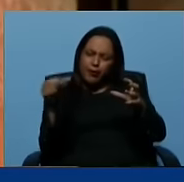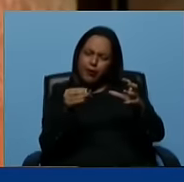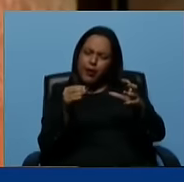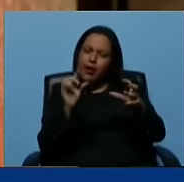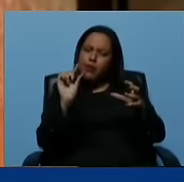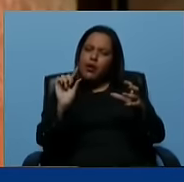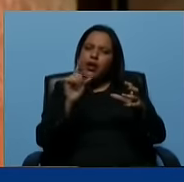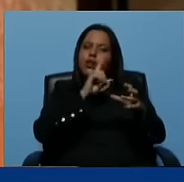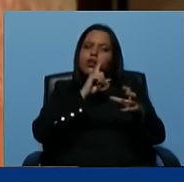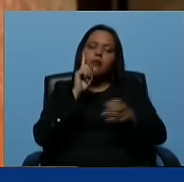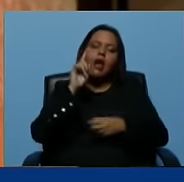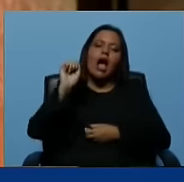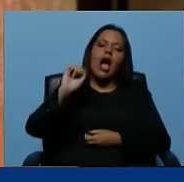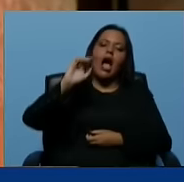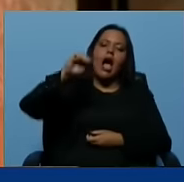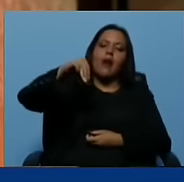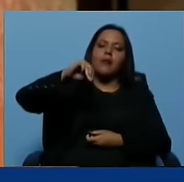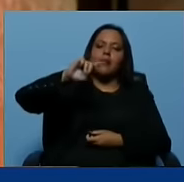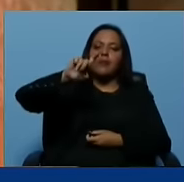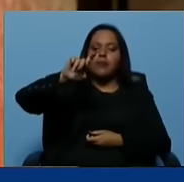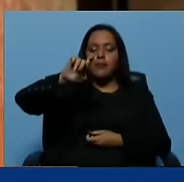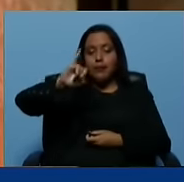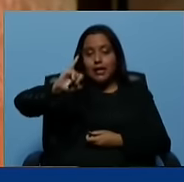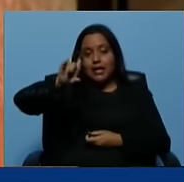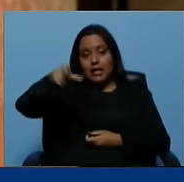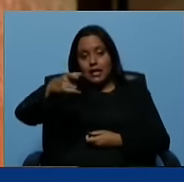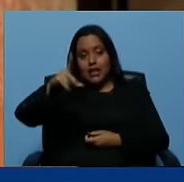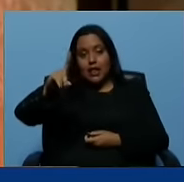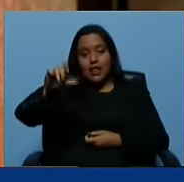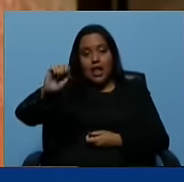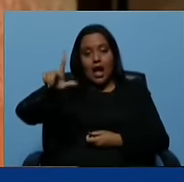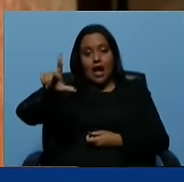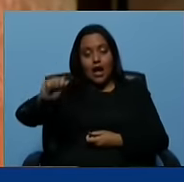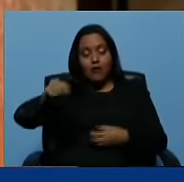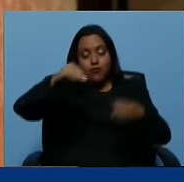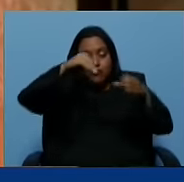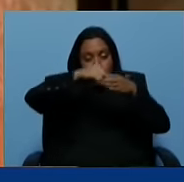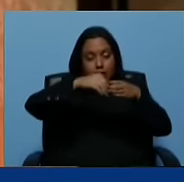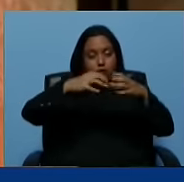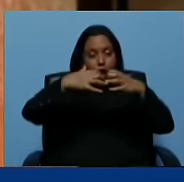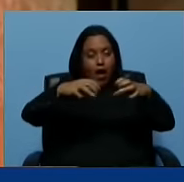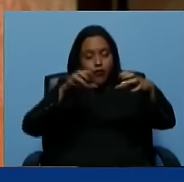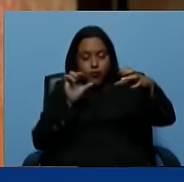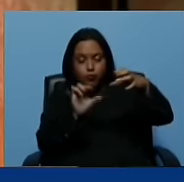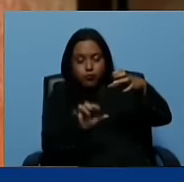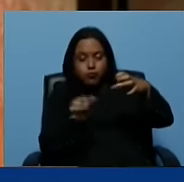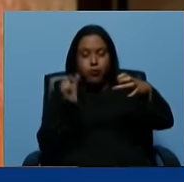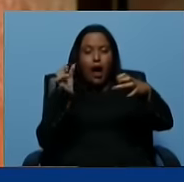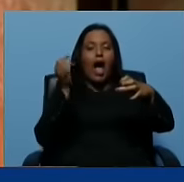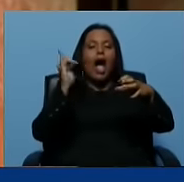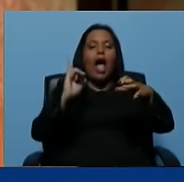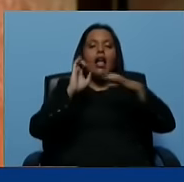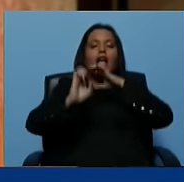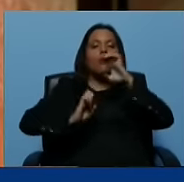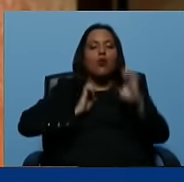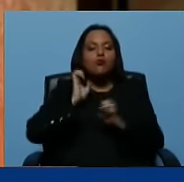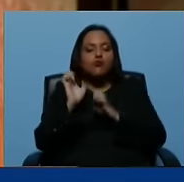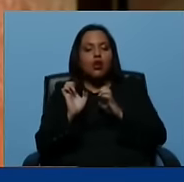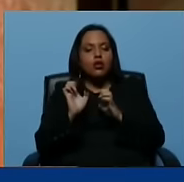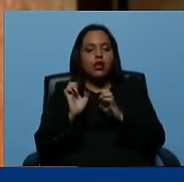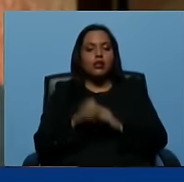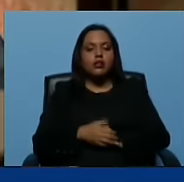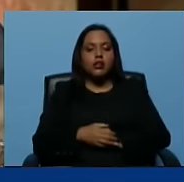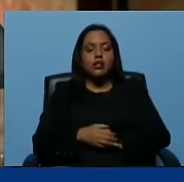importante, se llama la amígdala. En la amígdala del cerebro está la expresión de las emociones. Y en